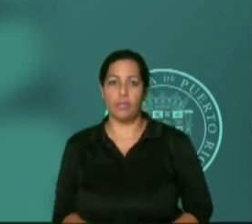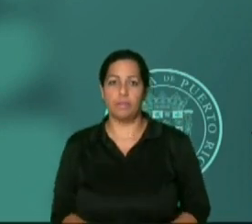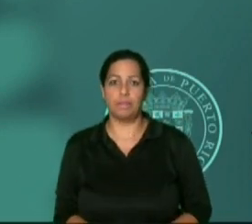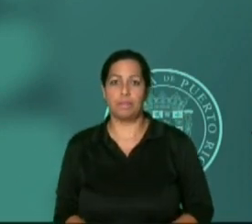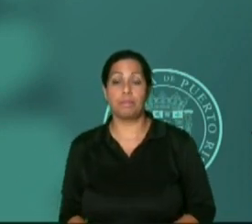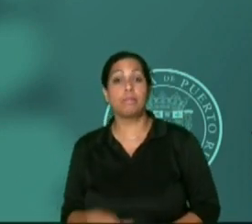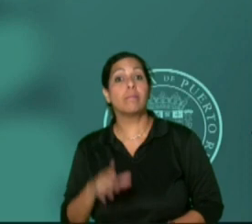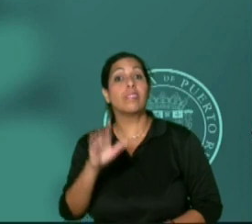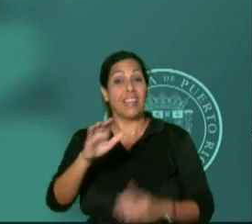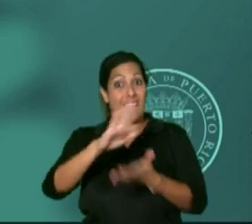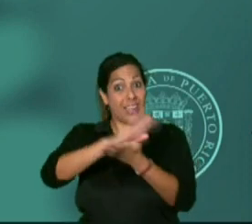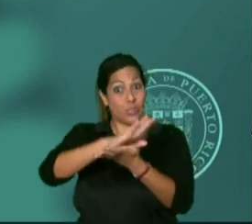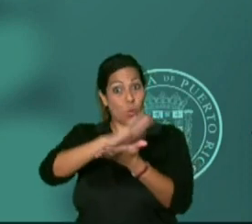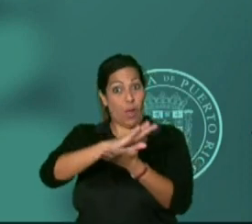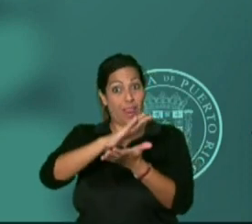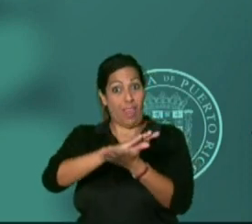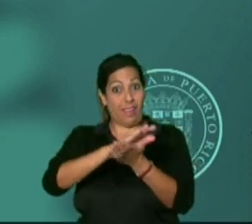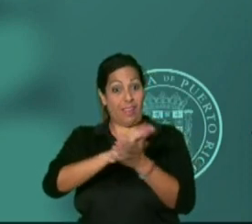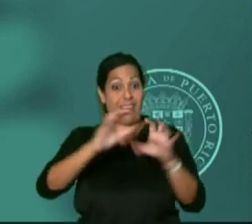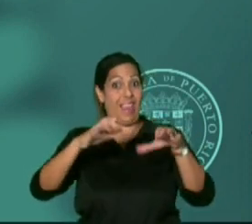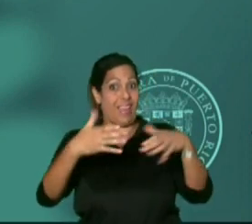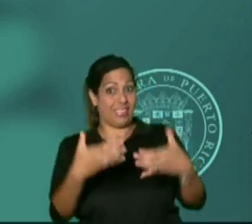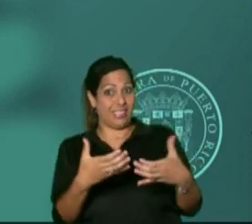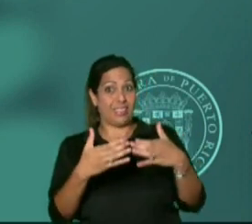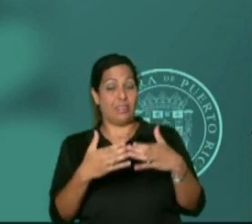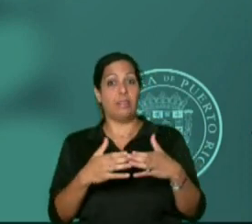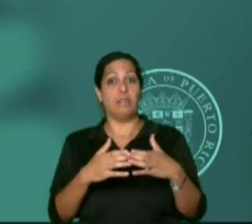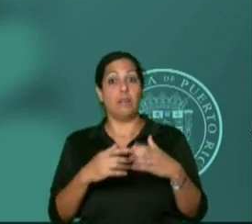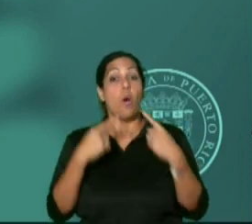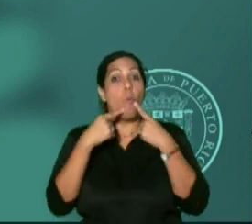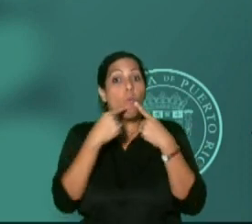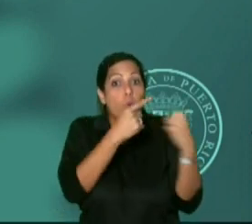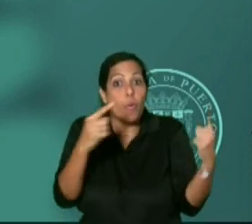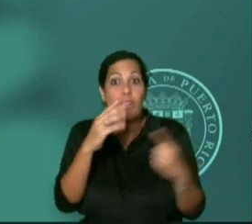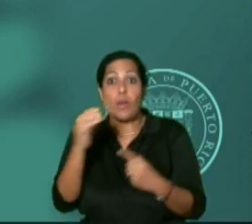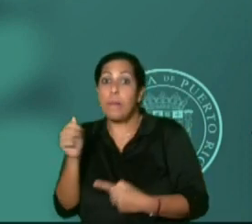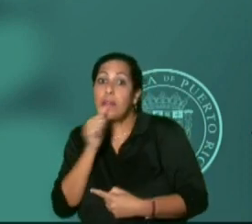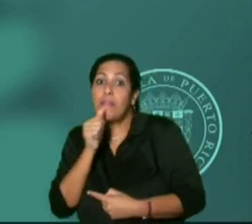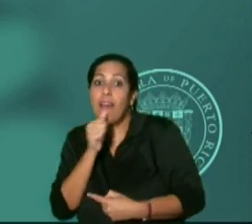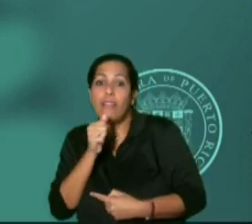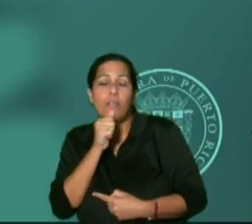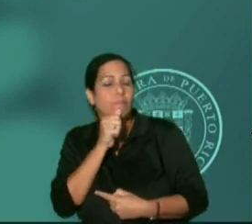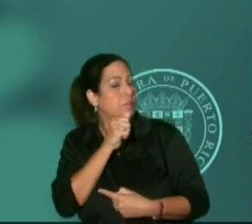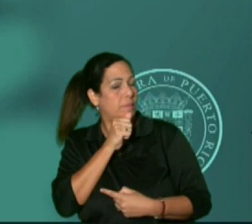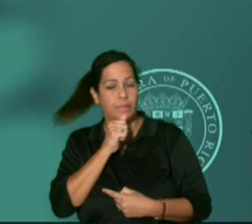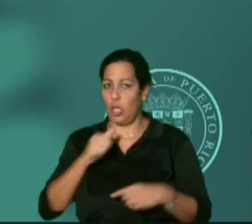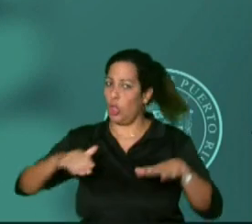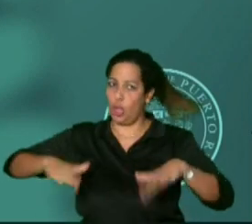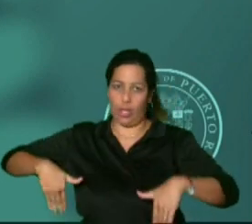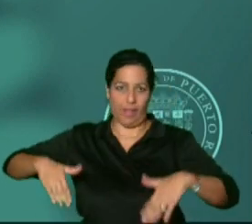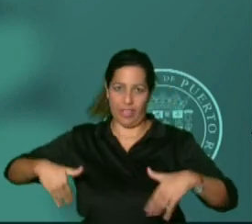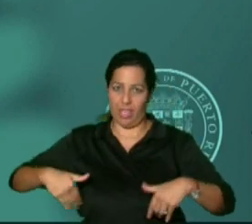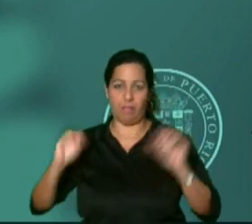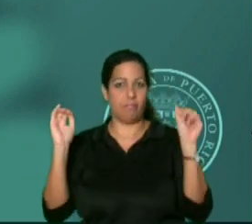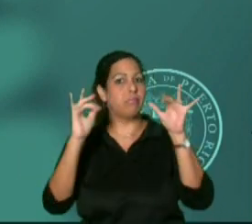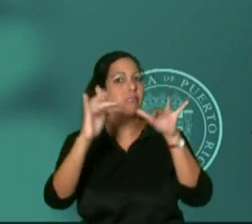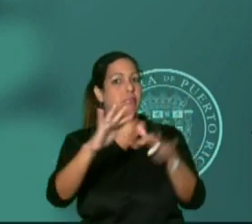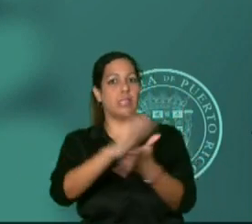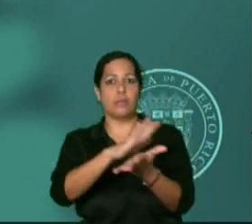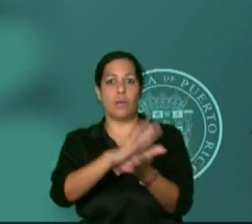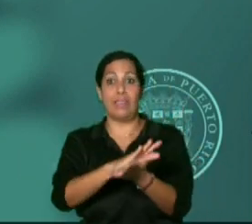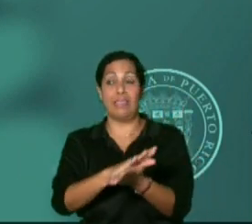Enfatizamos que las clases presenciales, tanto en el sistema público como en los colegios privados, no comenzarán hasta tanto